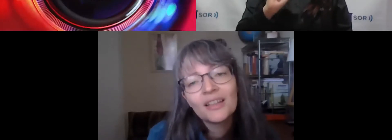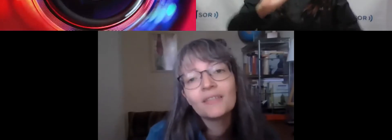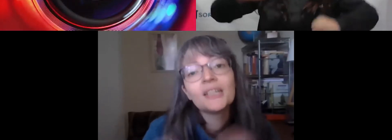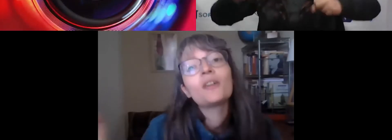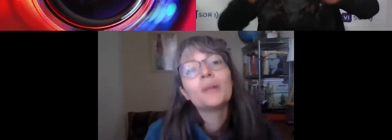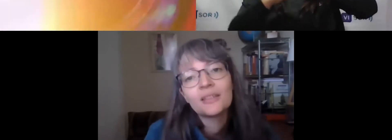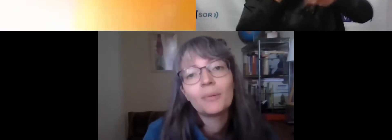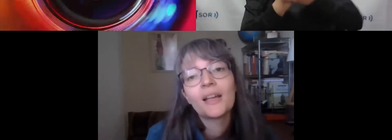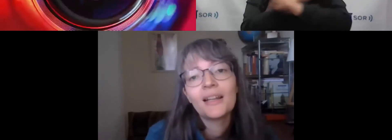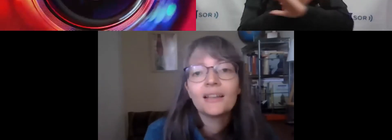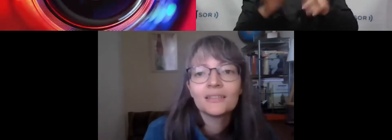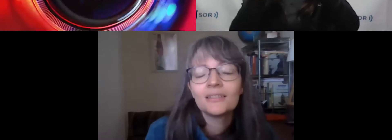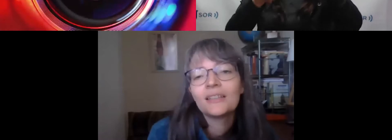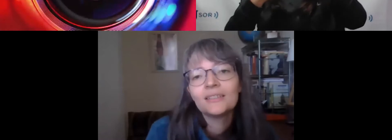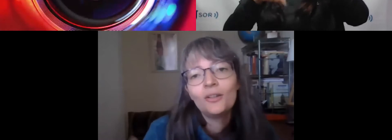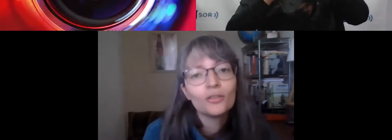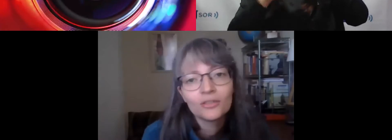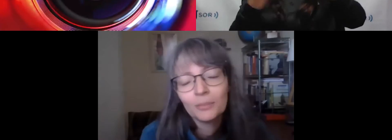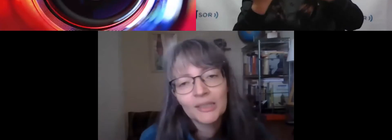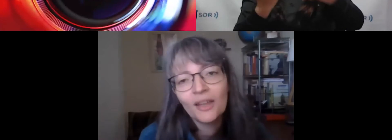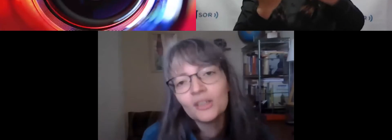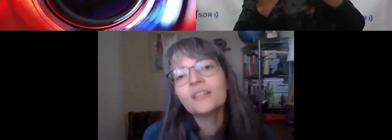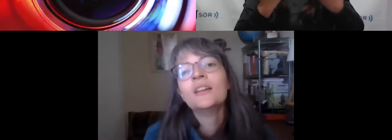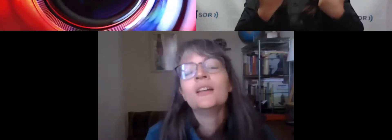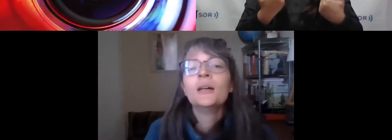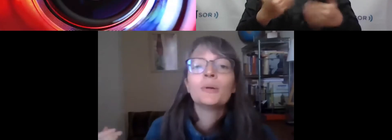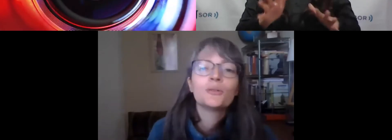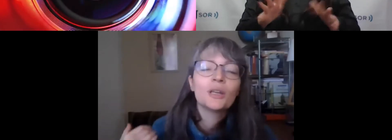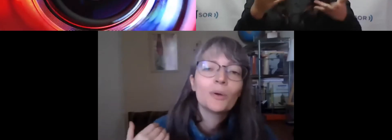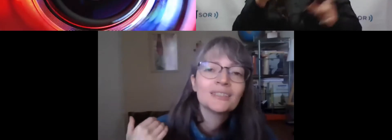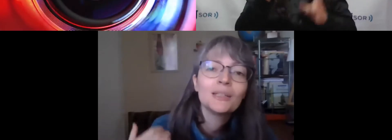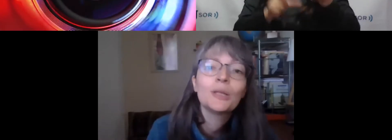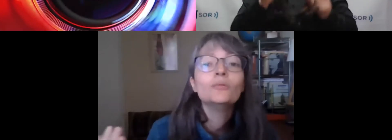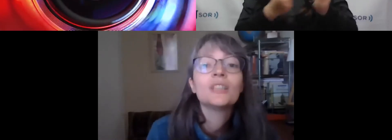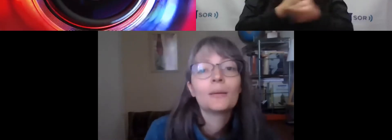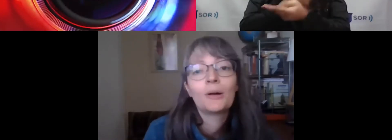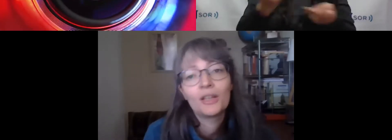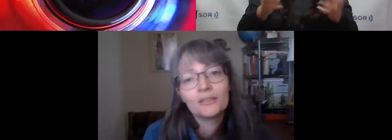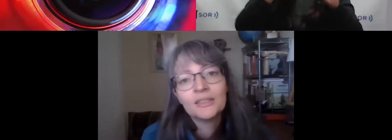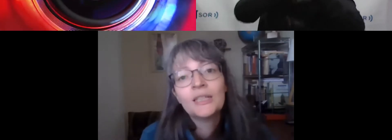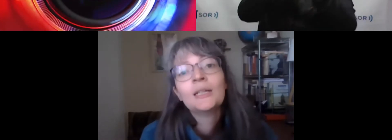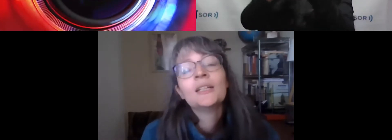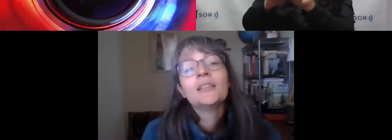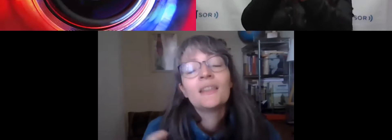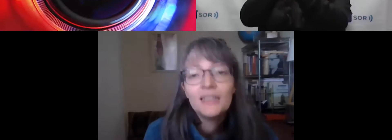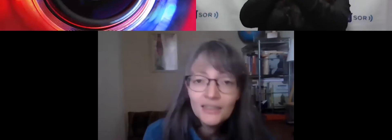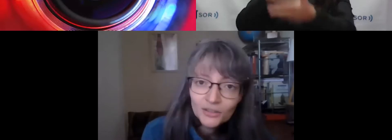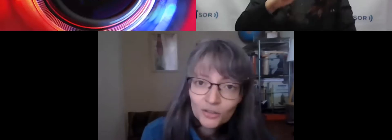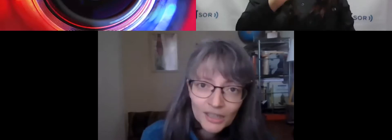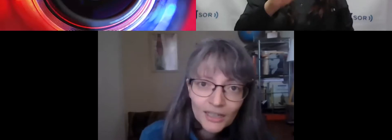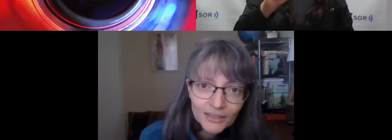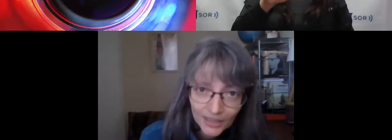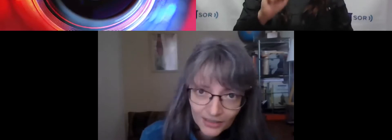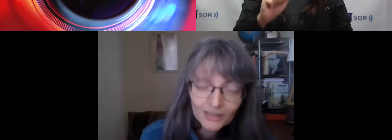conversación a ver la conversa para las tres y los espectadores para que ustedes puedan hacerle preguntas a paula desde el